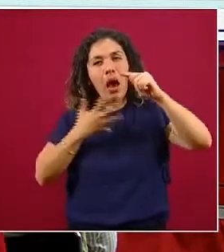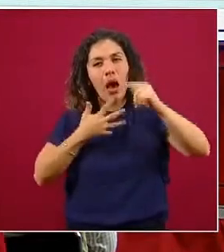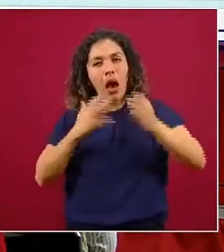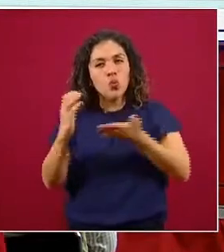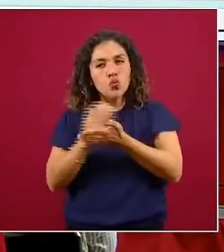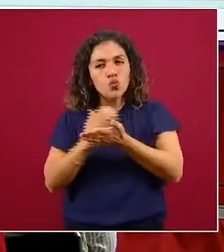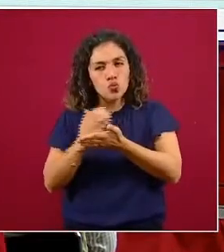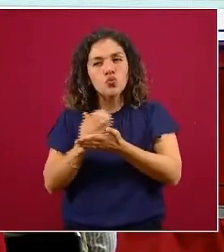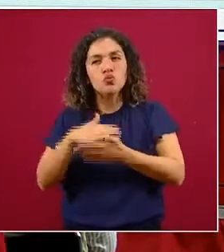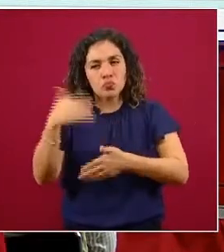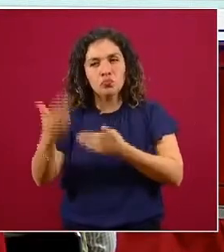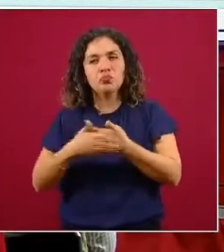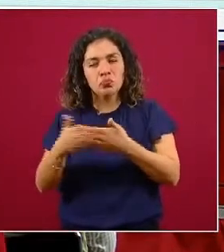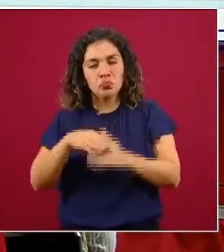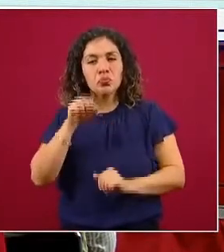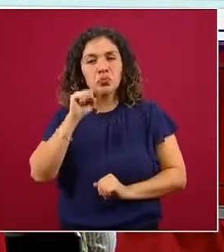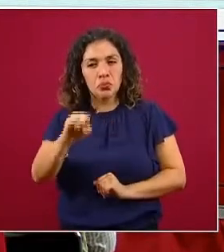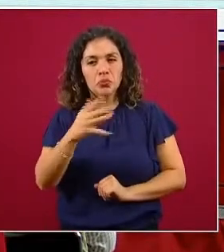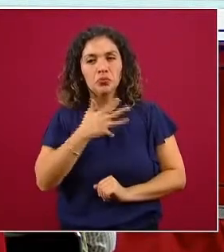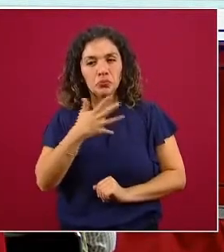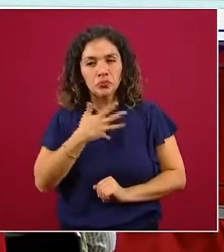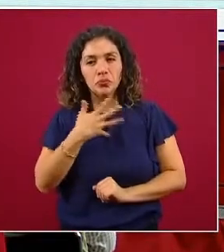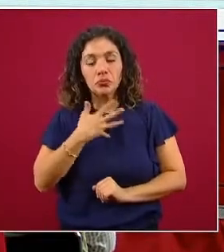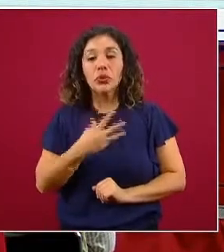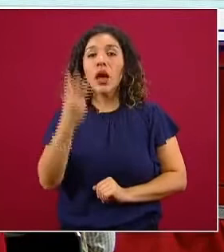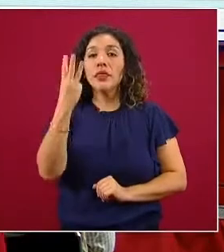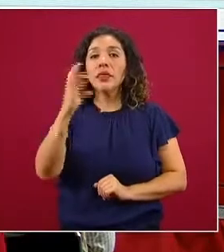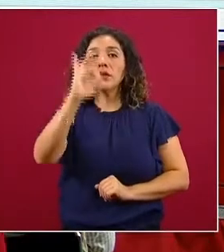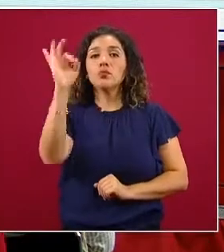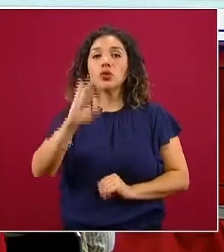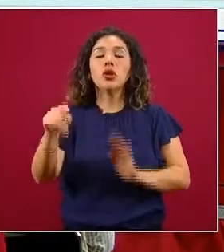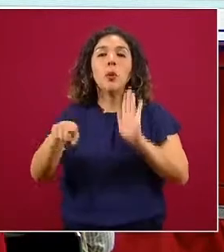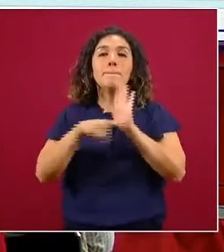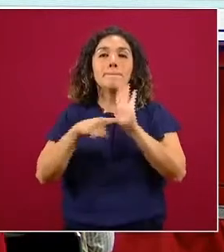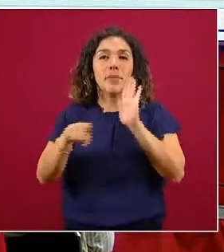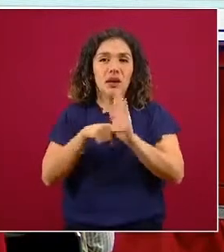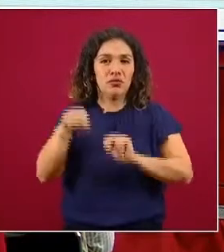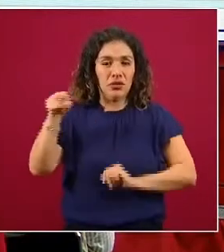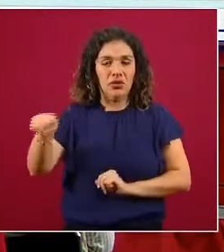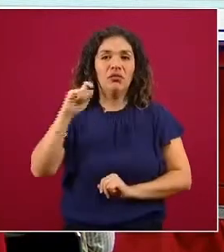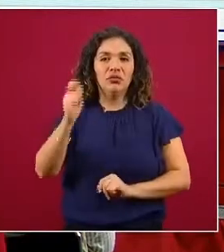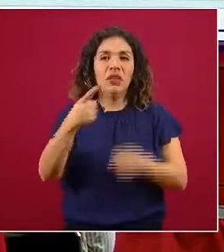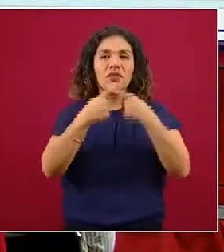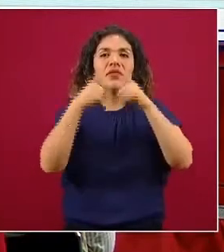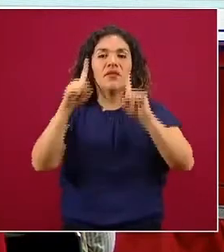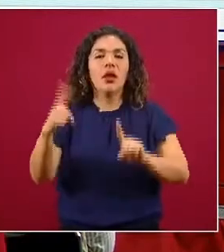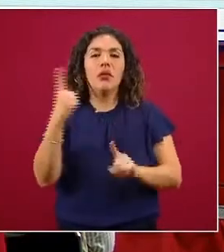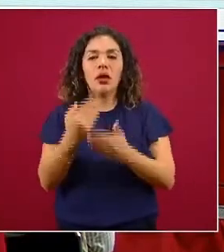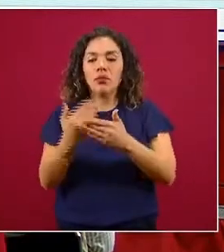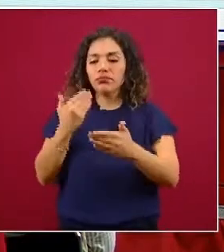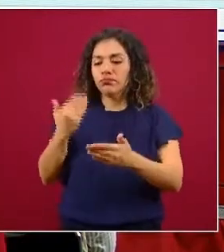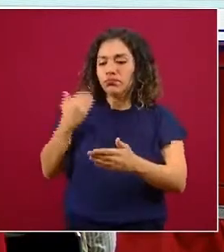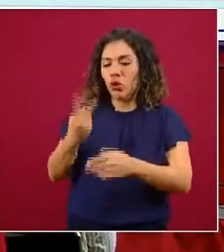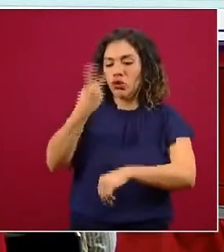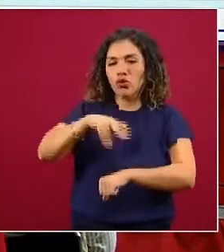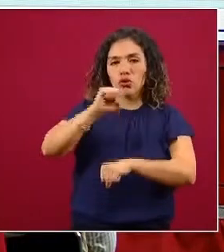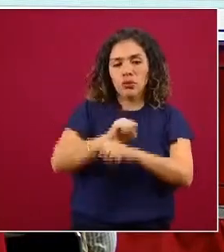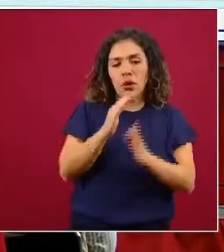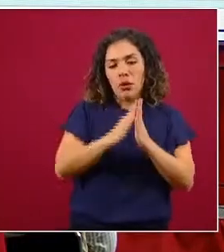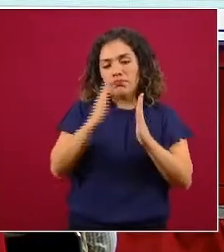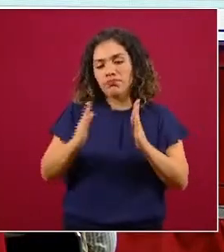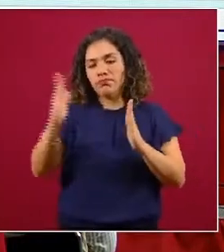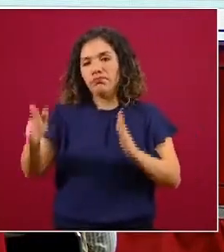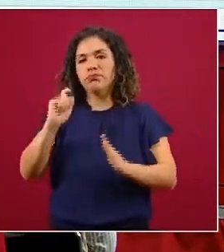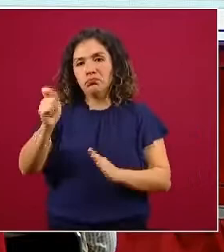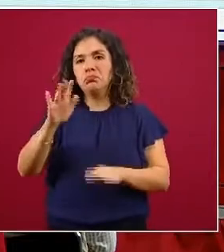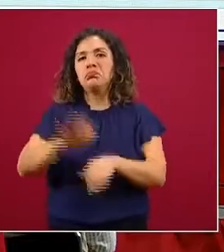también van a ser confirmados a la enfermedad. Menos 3% es la diferencia entre las últimas 2 semanas, lo que habla más bien de